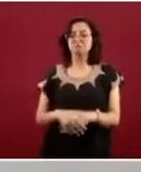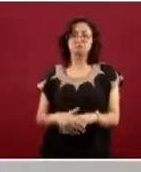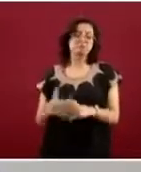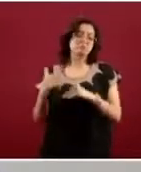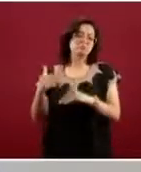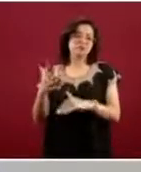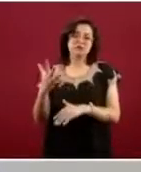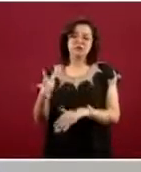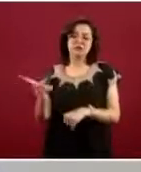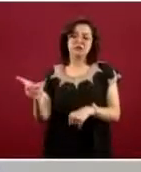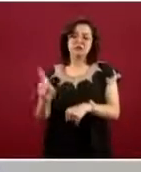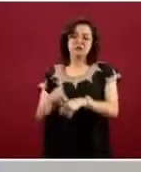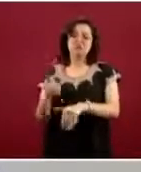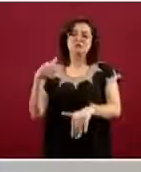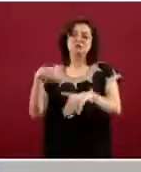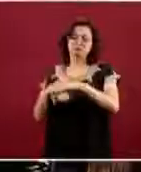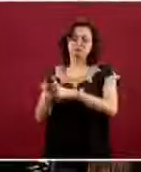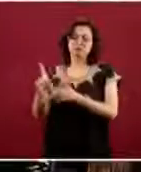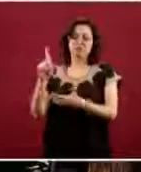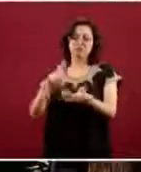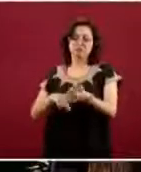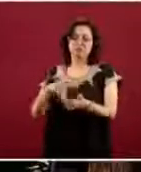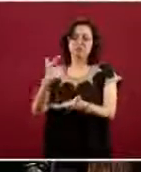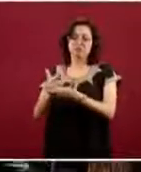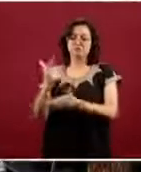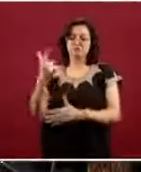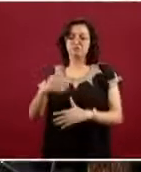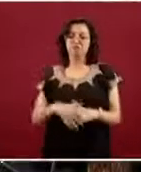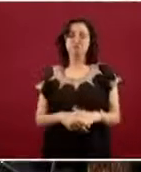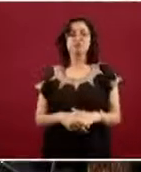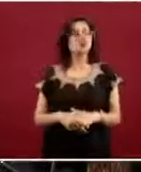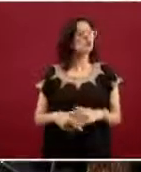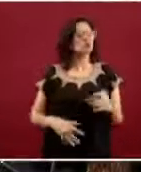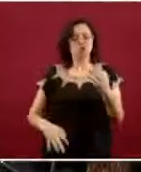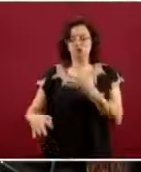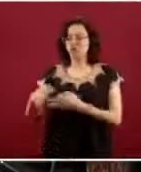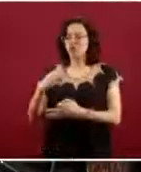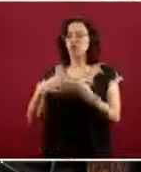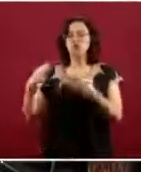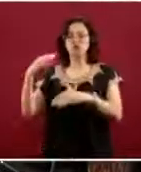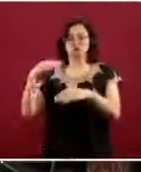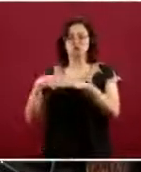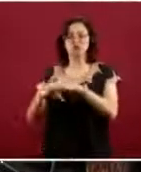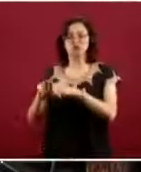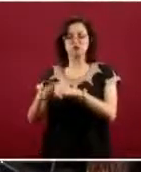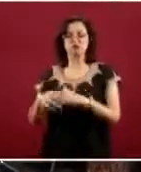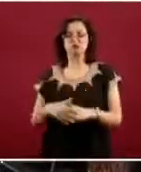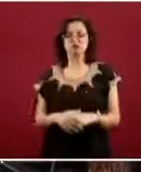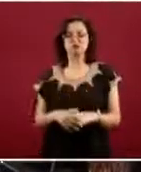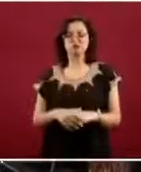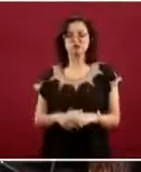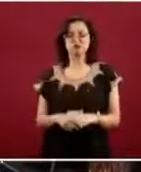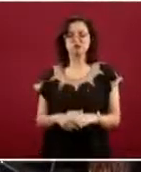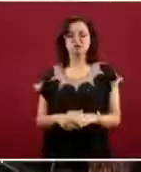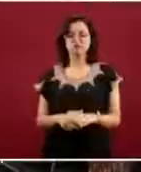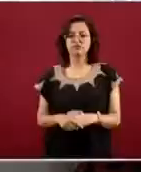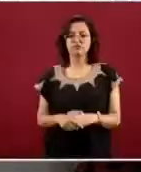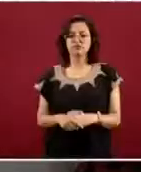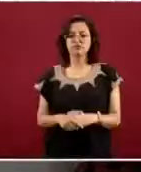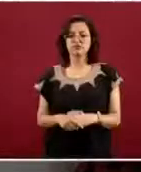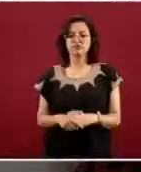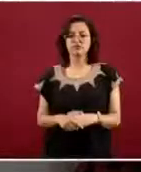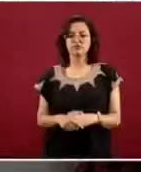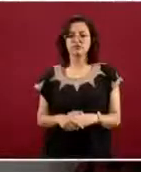10 días en unidad de cuidados intensivos. Todos hospitalizados. Gracias. La